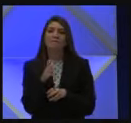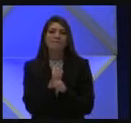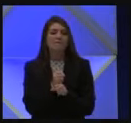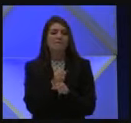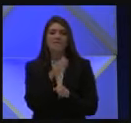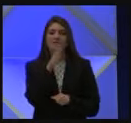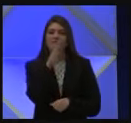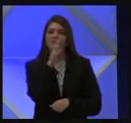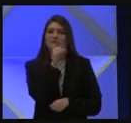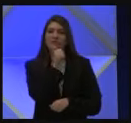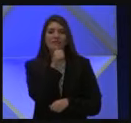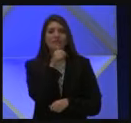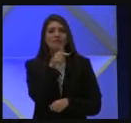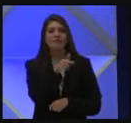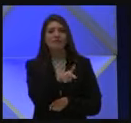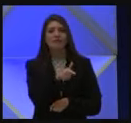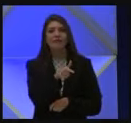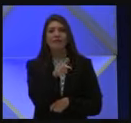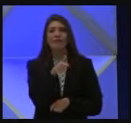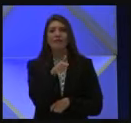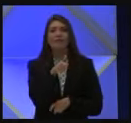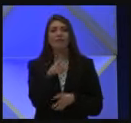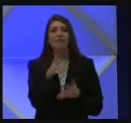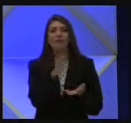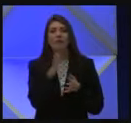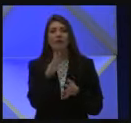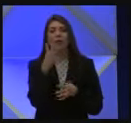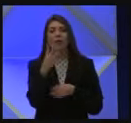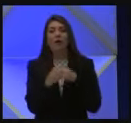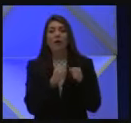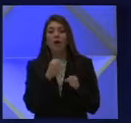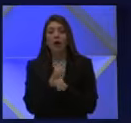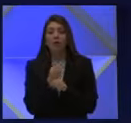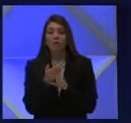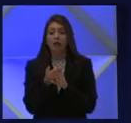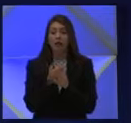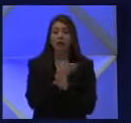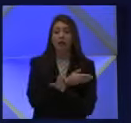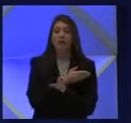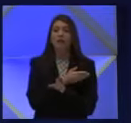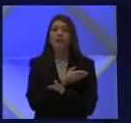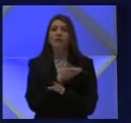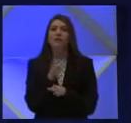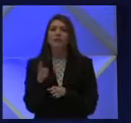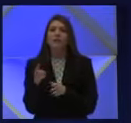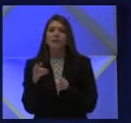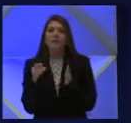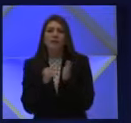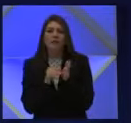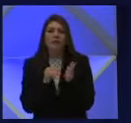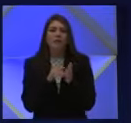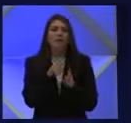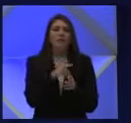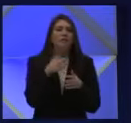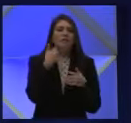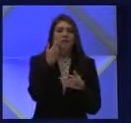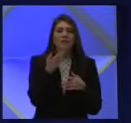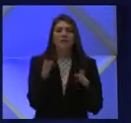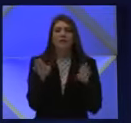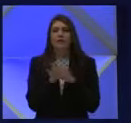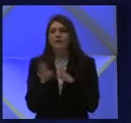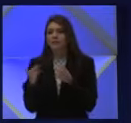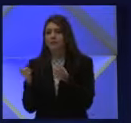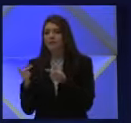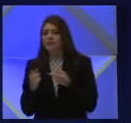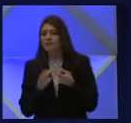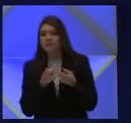dijo que lo trataran de hacer cuatro años antes entonces están corriendo contra el reloj con mucho